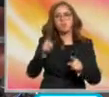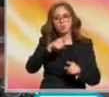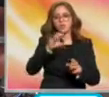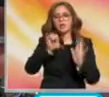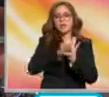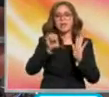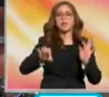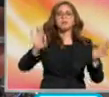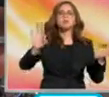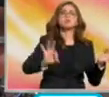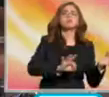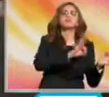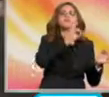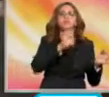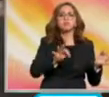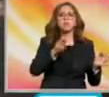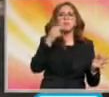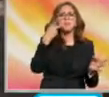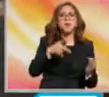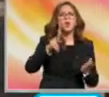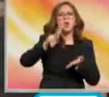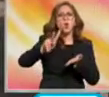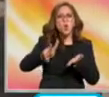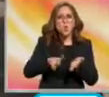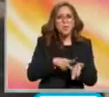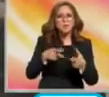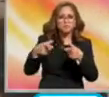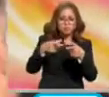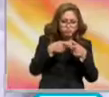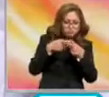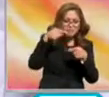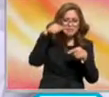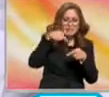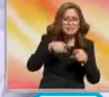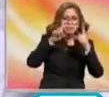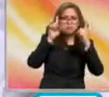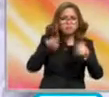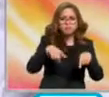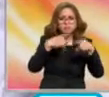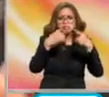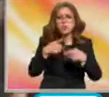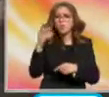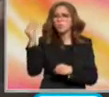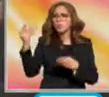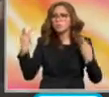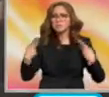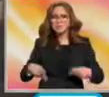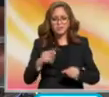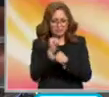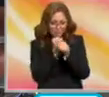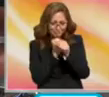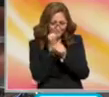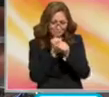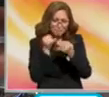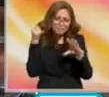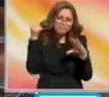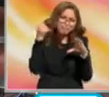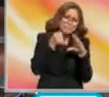se disfruta, pues, pero ¿qué sentido tiene seguirla grabando y seguir estudiando una obra que se ha estudiado tanto y se ha tocado tanto